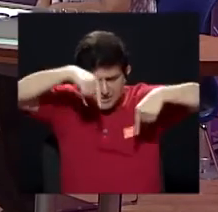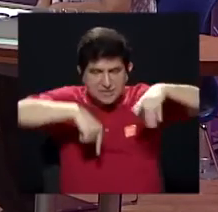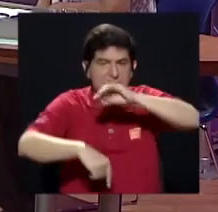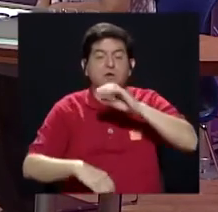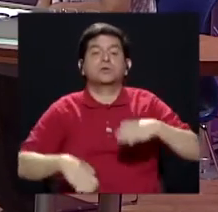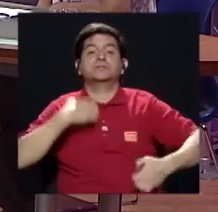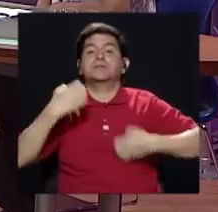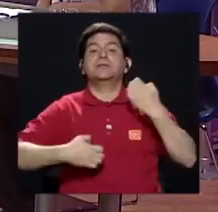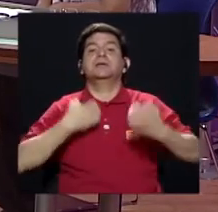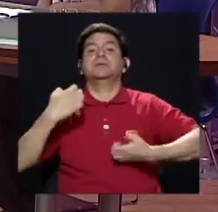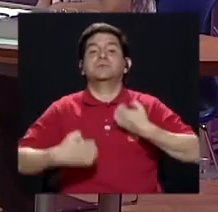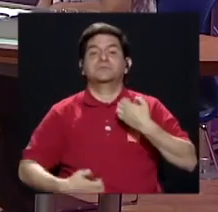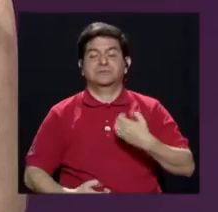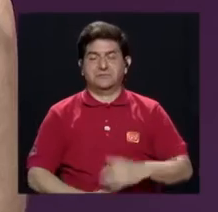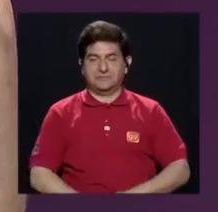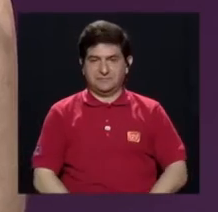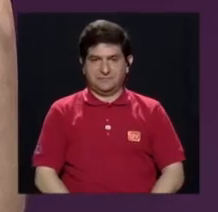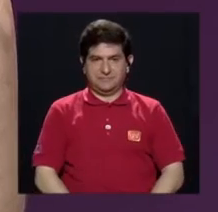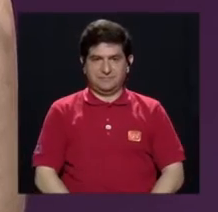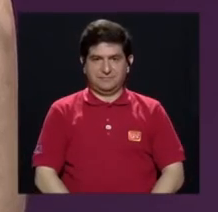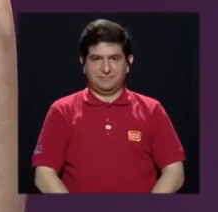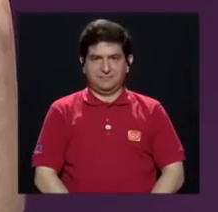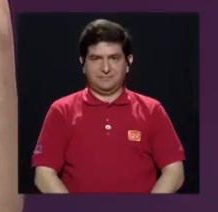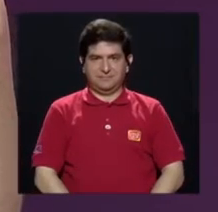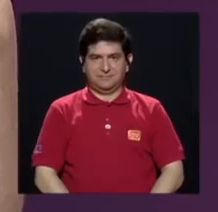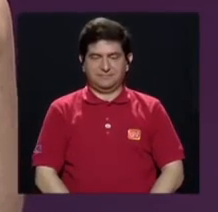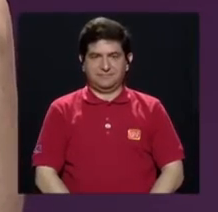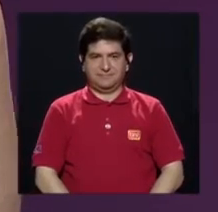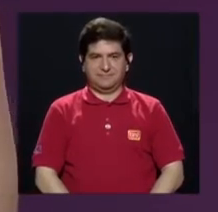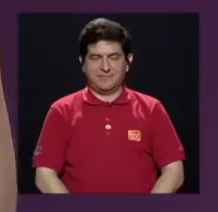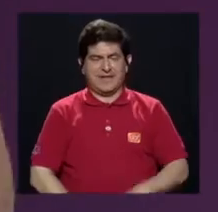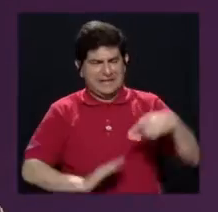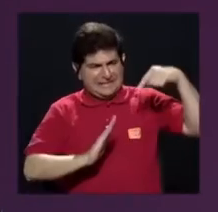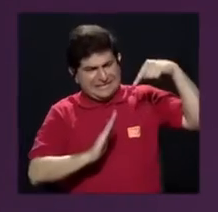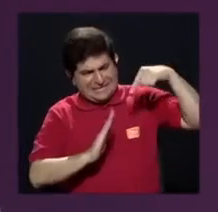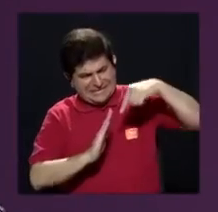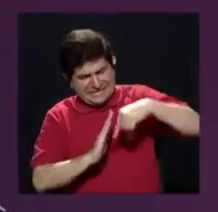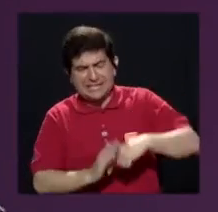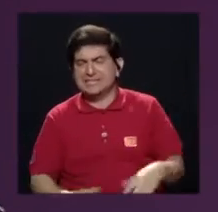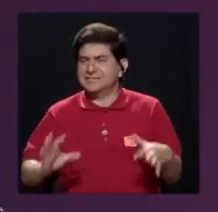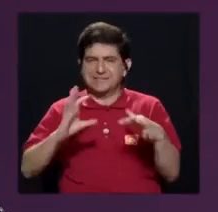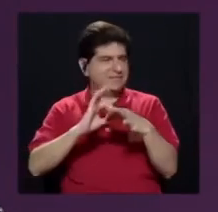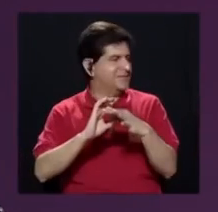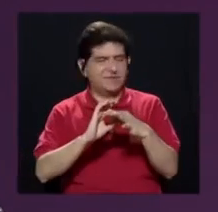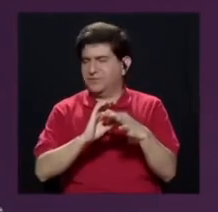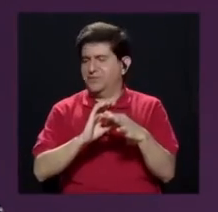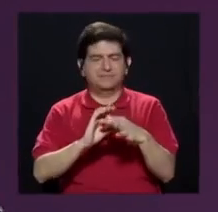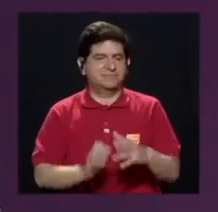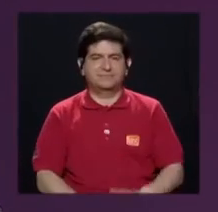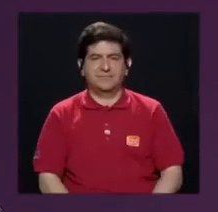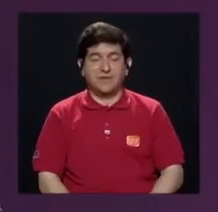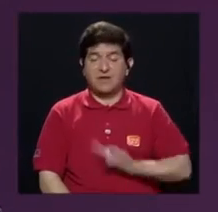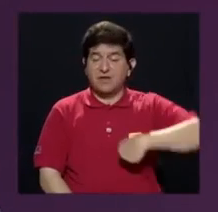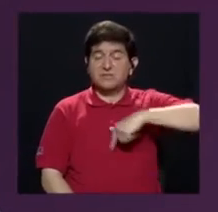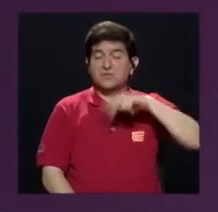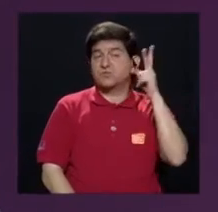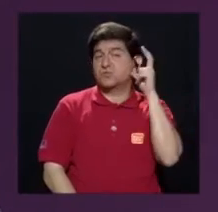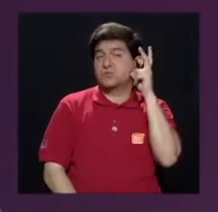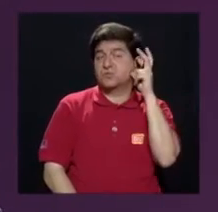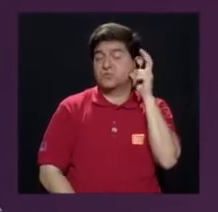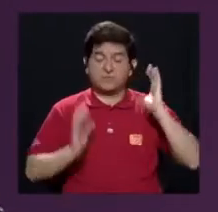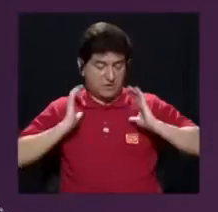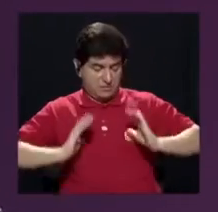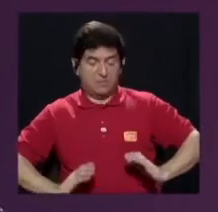tóxicos emocionales, ¿sí? Que se agravan cuando hay un no vínculo, ¿cierto? Porque si no escuchamos nuestro cuerpo,